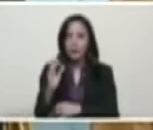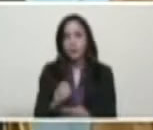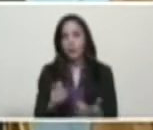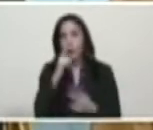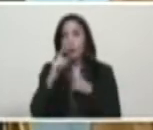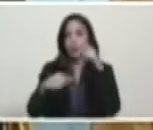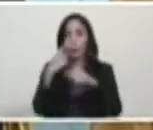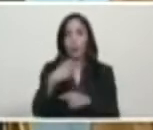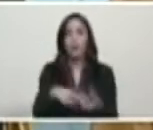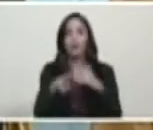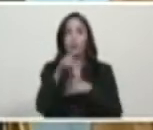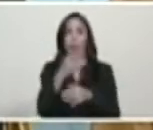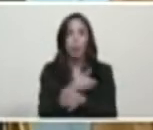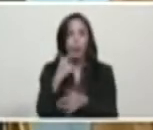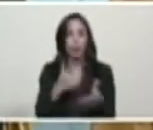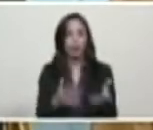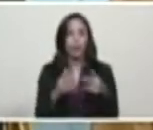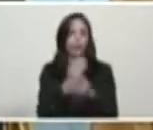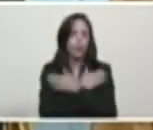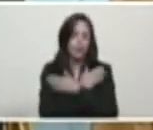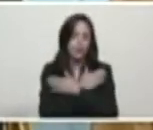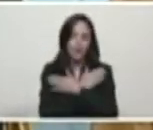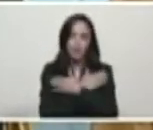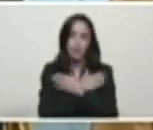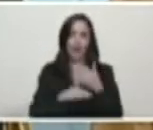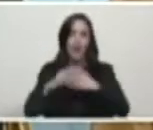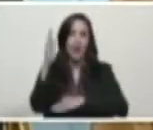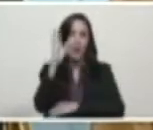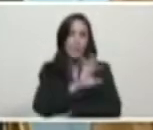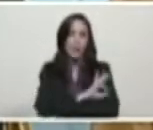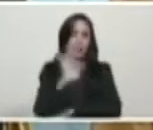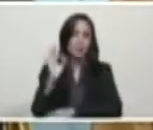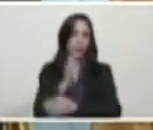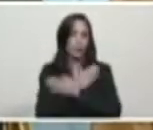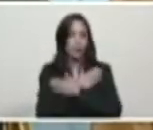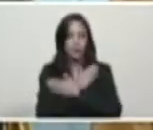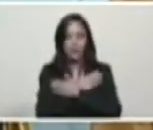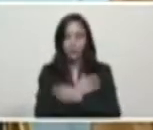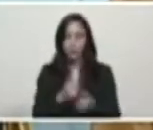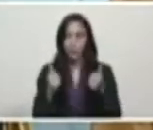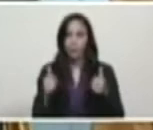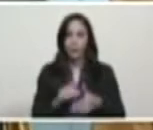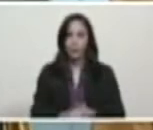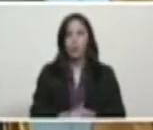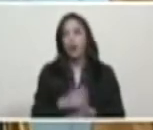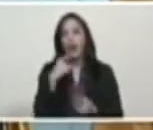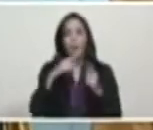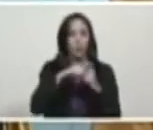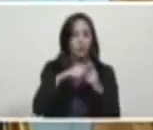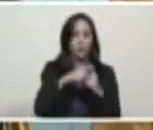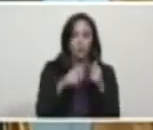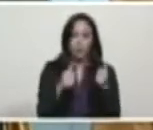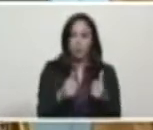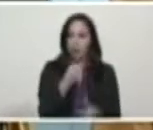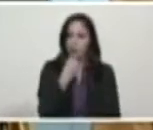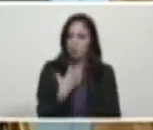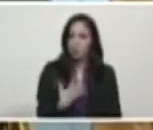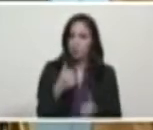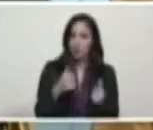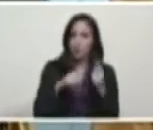para coronarse como campeones. Felicidades al pueblo de Lara y al pueblo de Venezuela. Noticia positiva, noticia